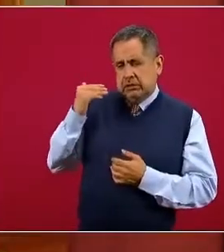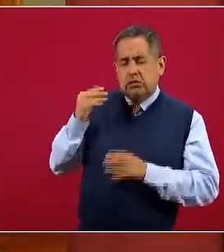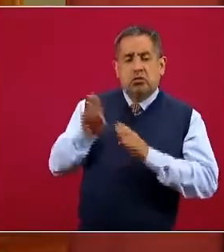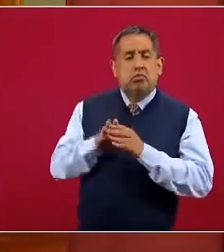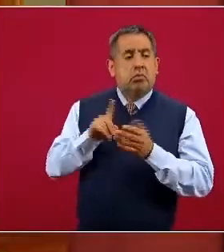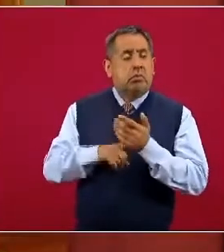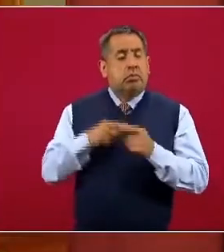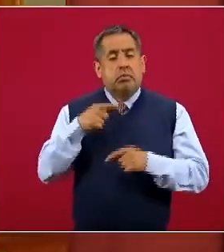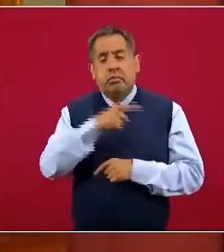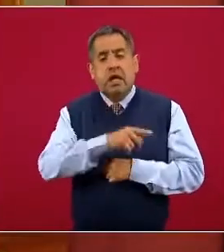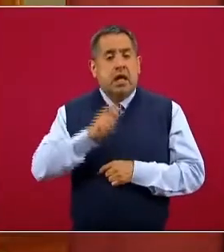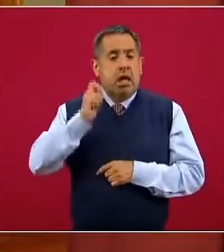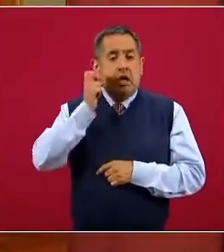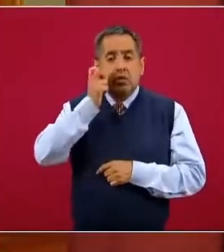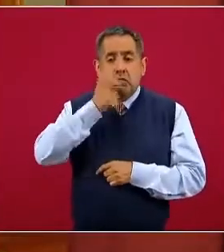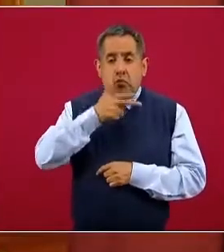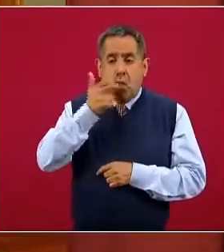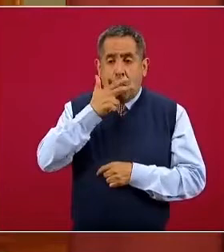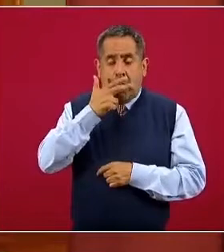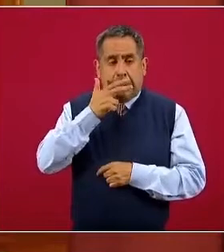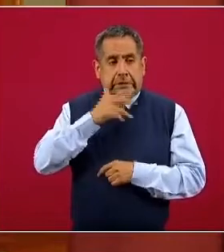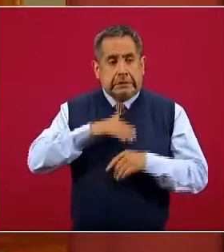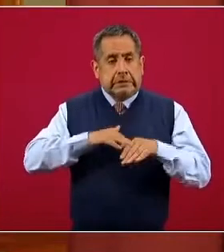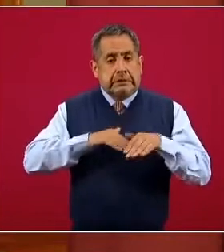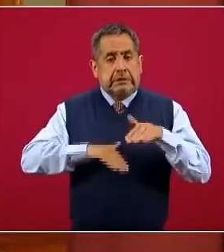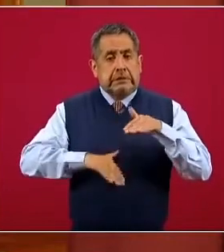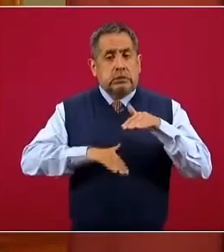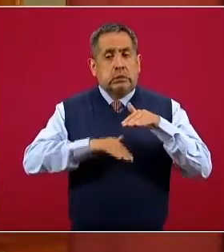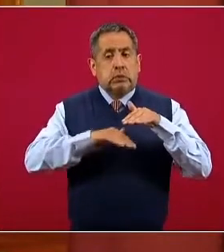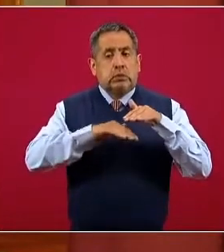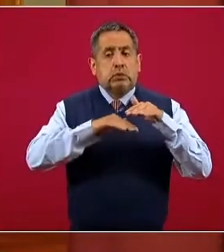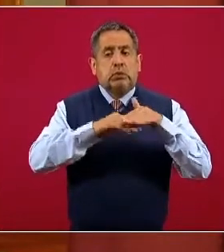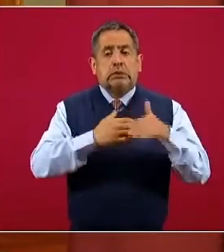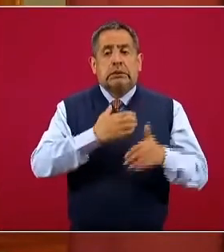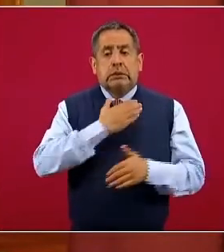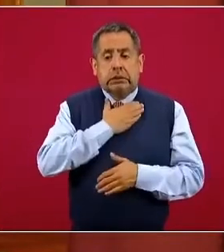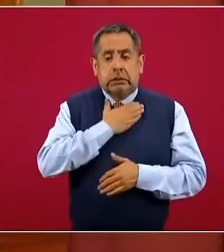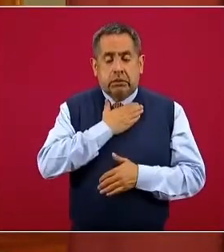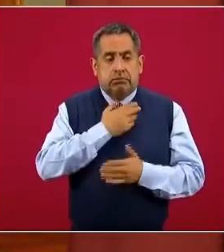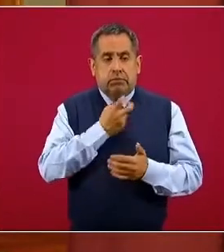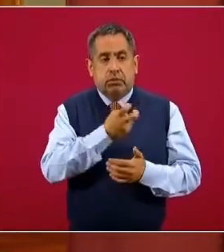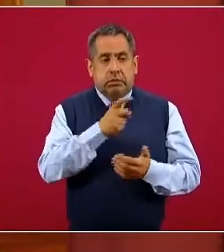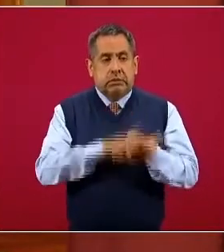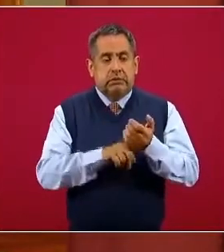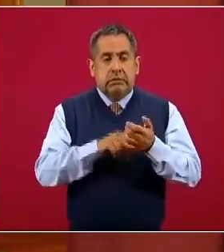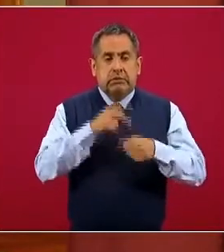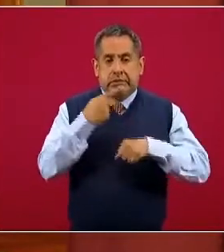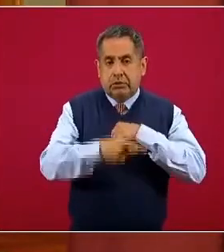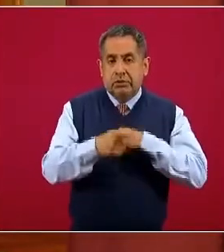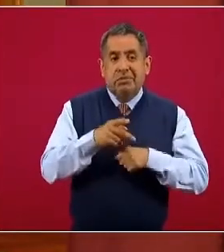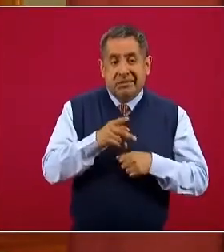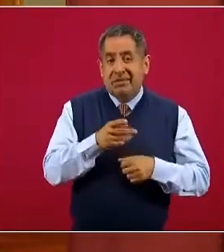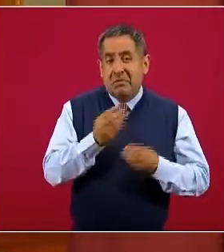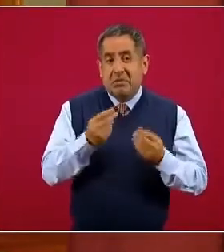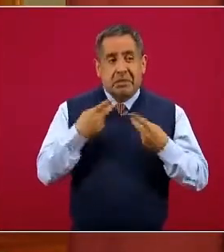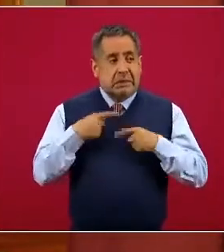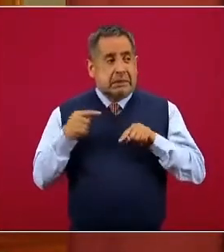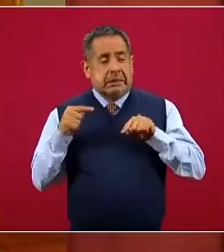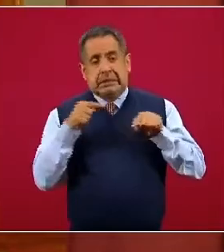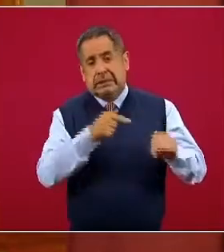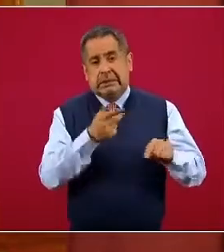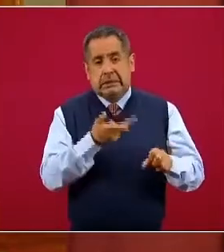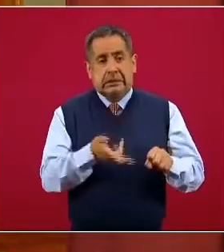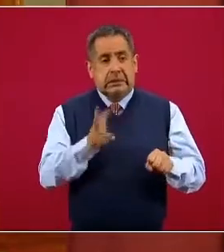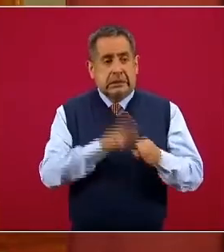el estado de Chihuahua, una de las características por las cuales había regresado el riesgo máximo es por el incremento importante en